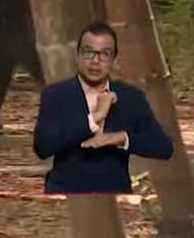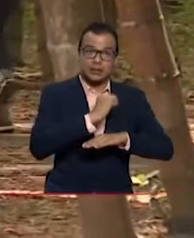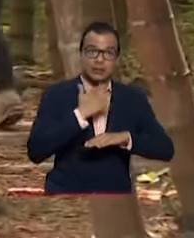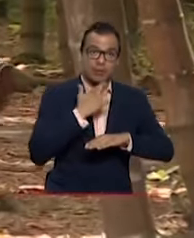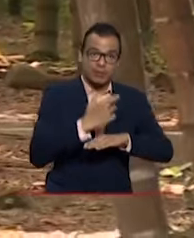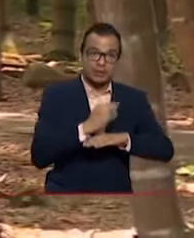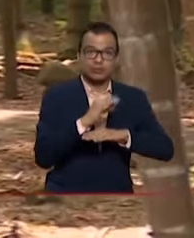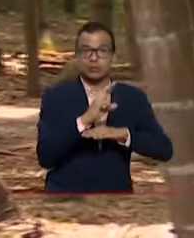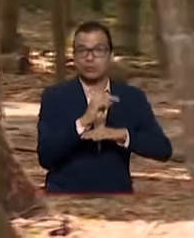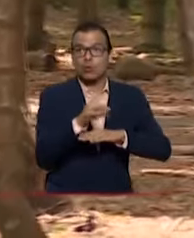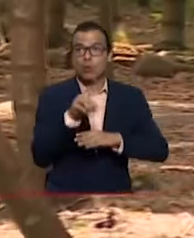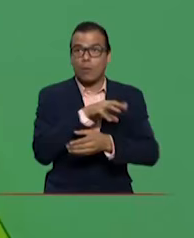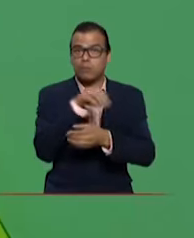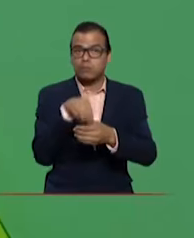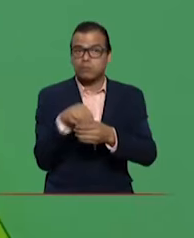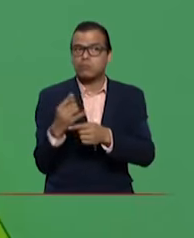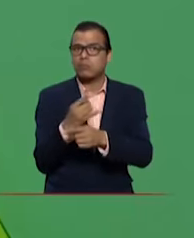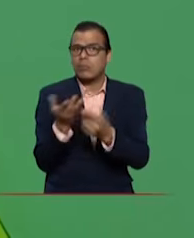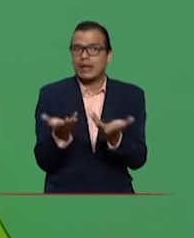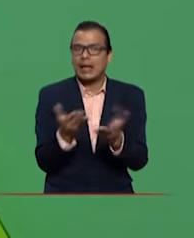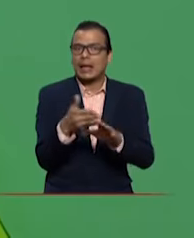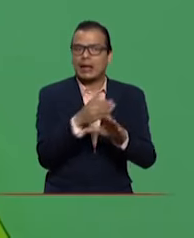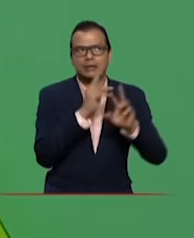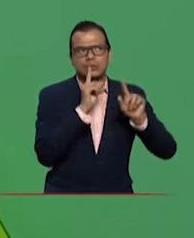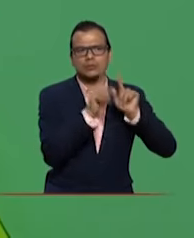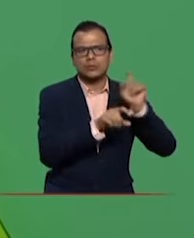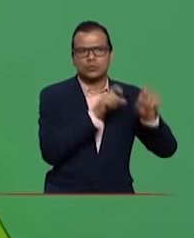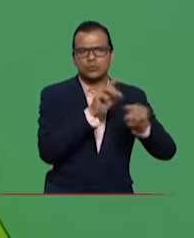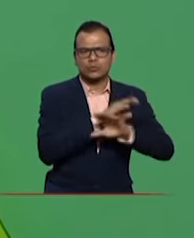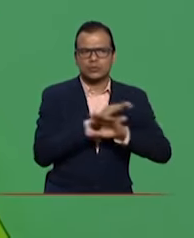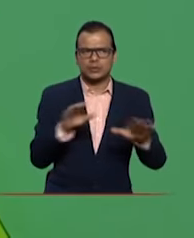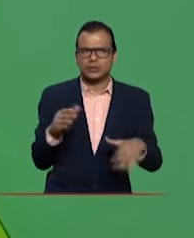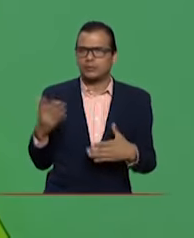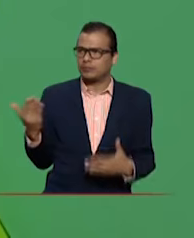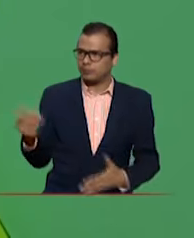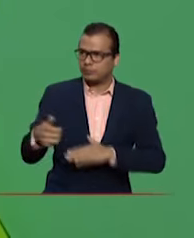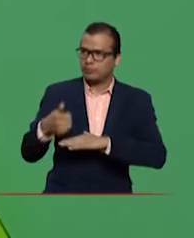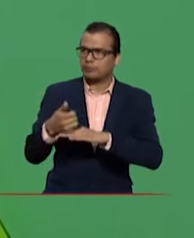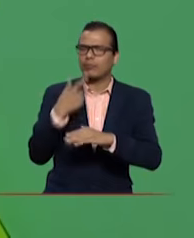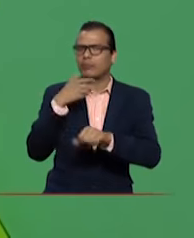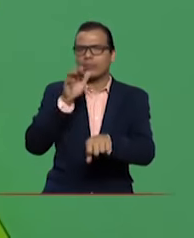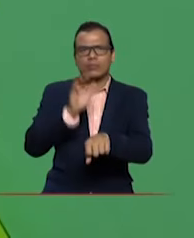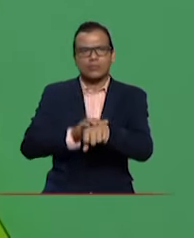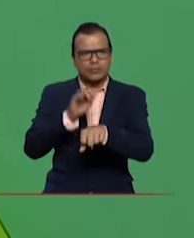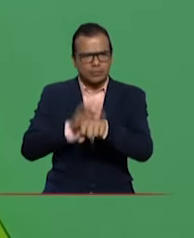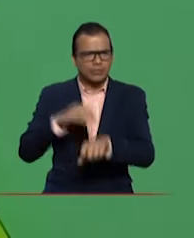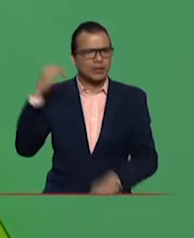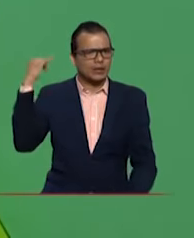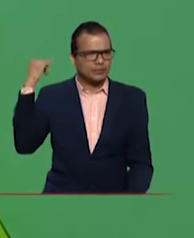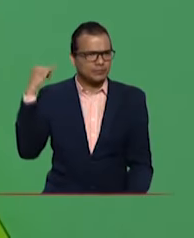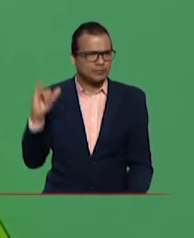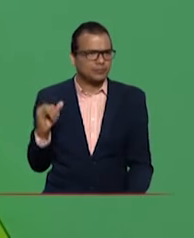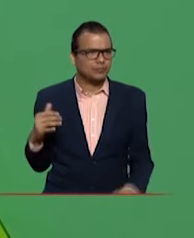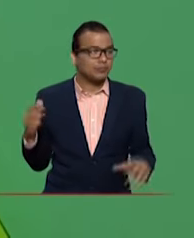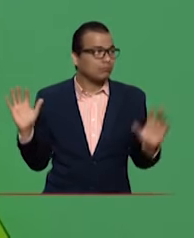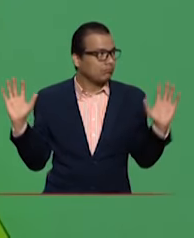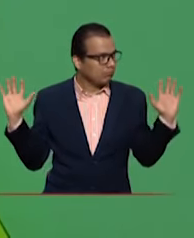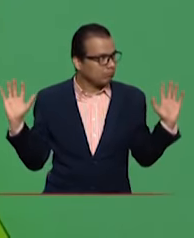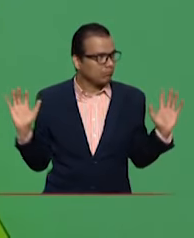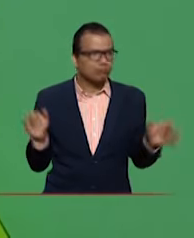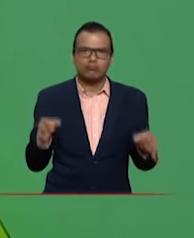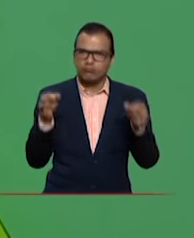restricciones ambientales de la zona. Bueno, yo creo, director, que usted fue lo suficientemente claro y el mensaje, digamos,